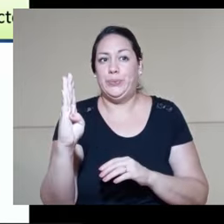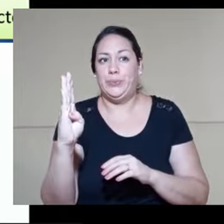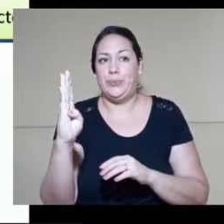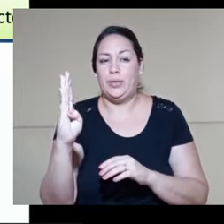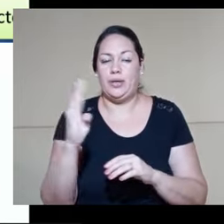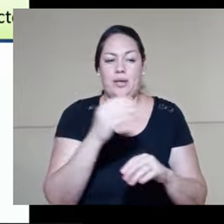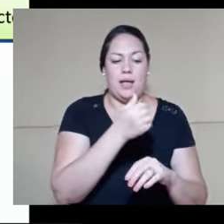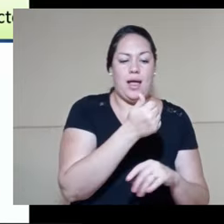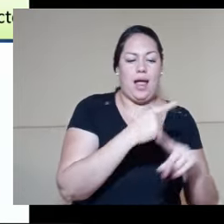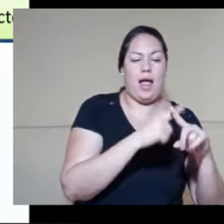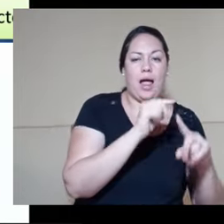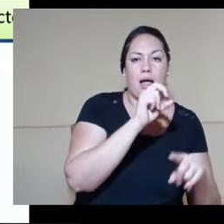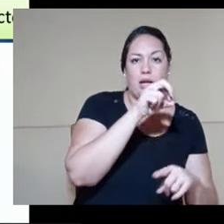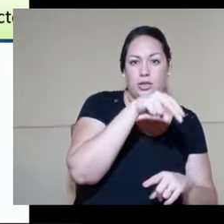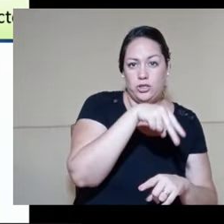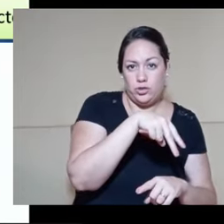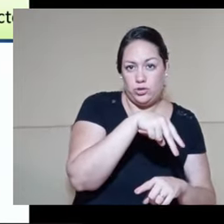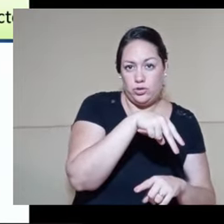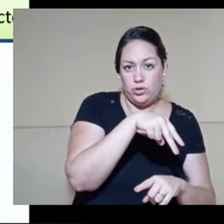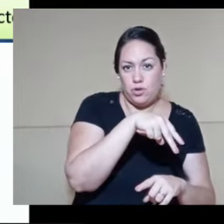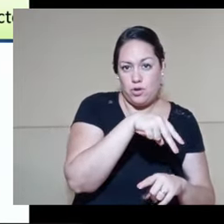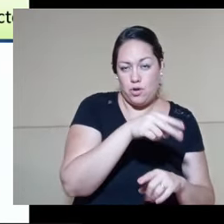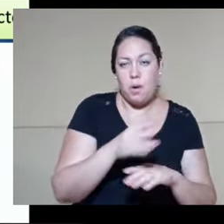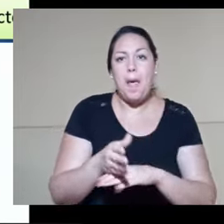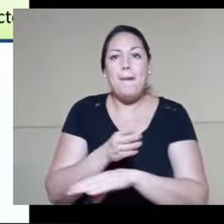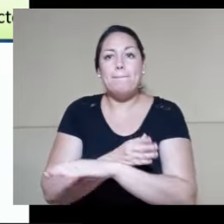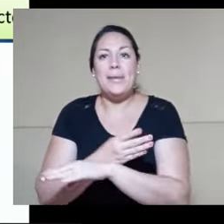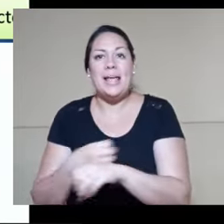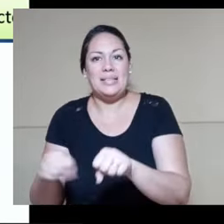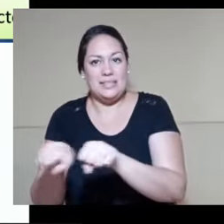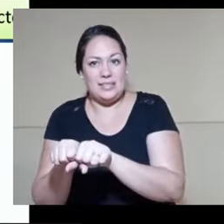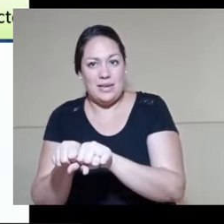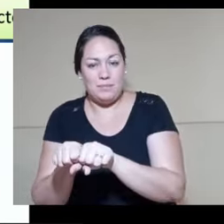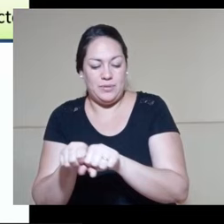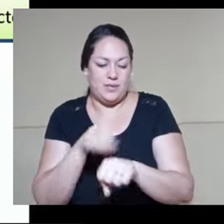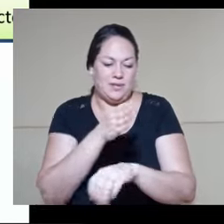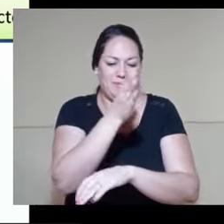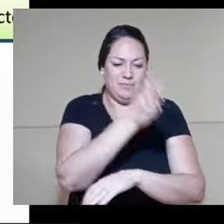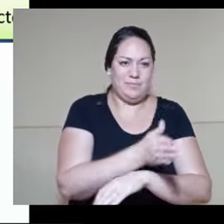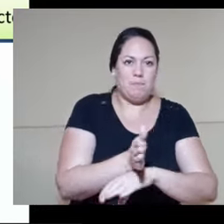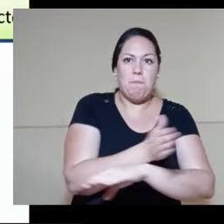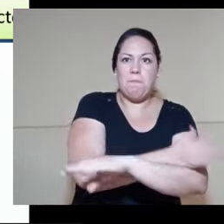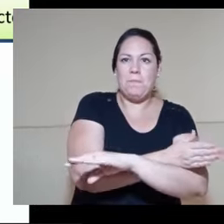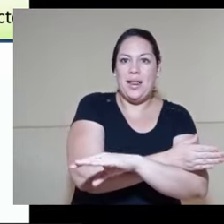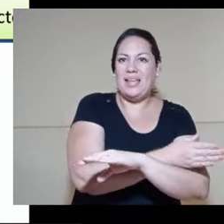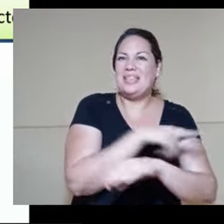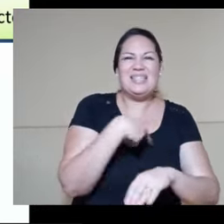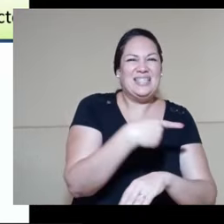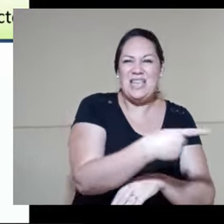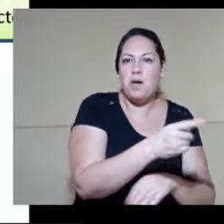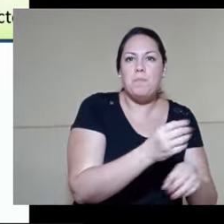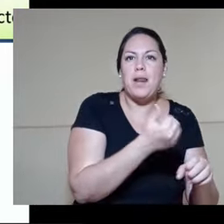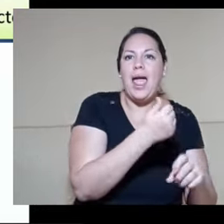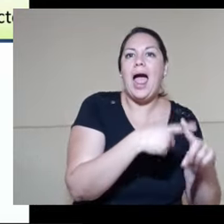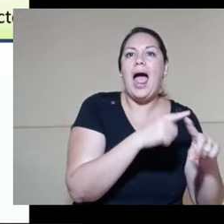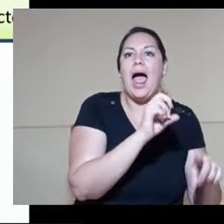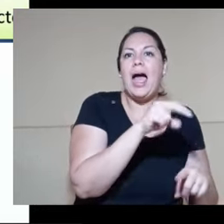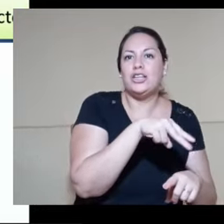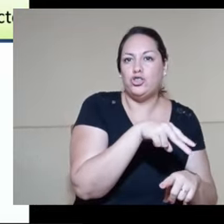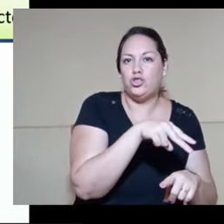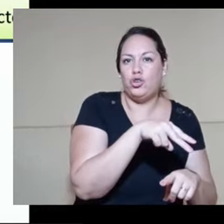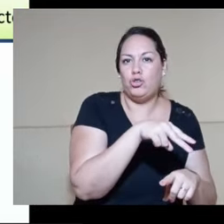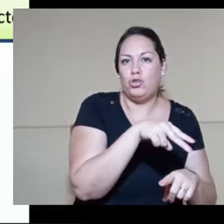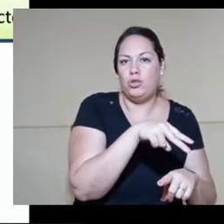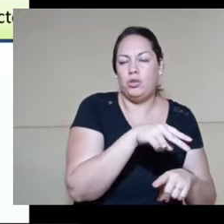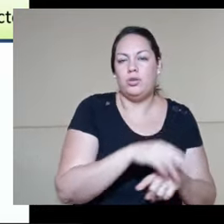En el caso de la B, tenemos el axón de la presináptica, siempre la presináptica va a ser por el axón,